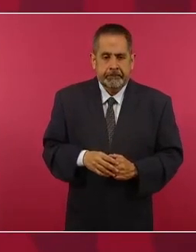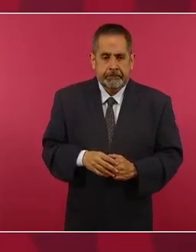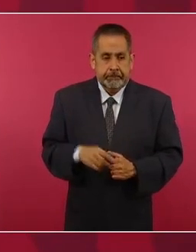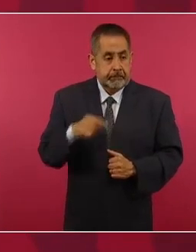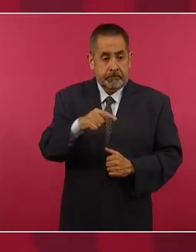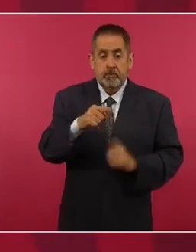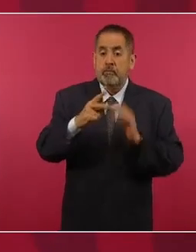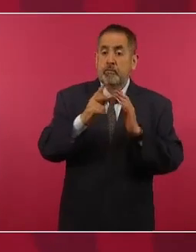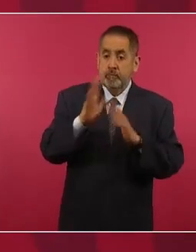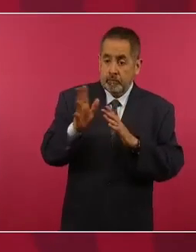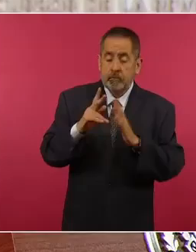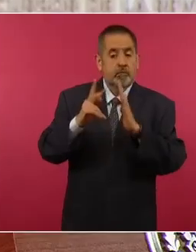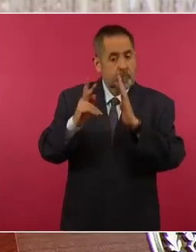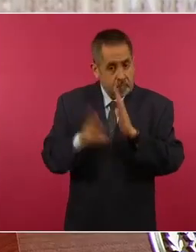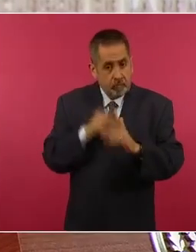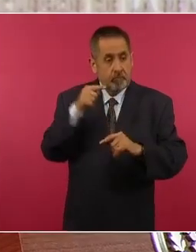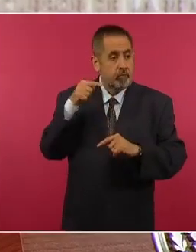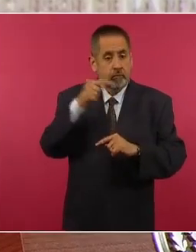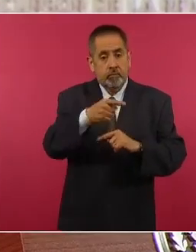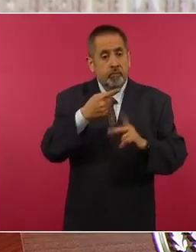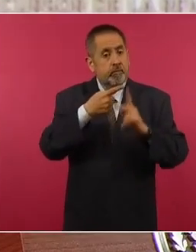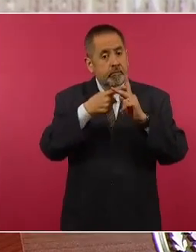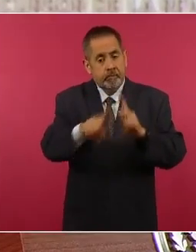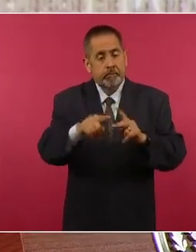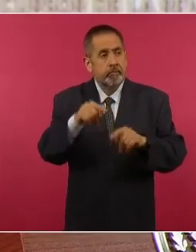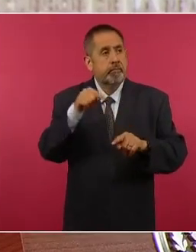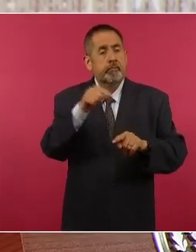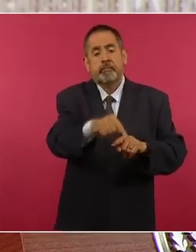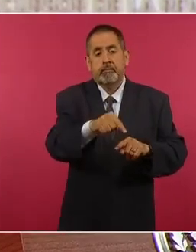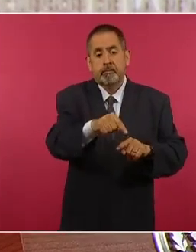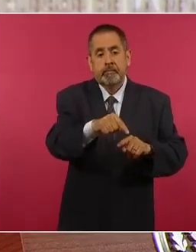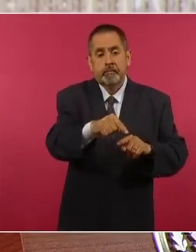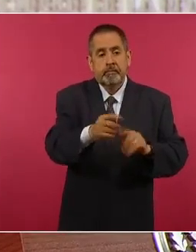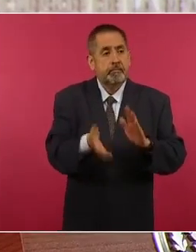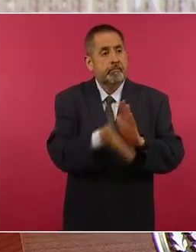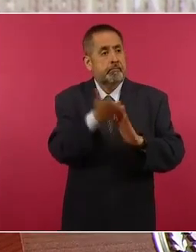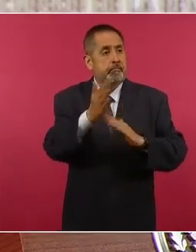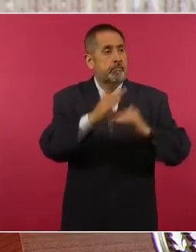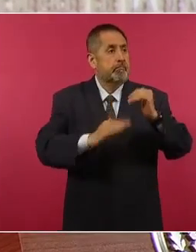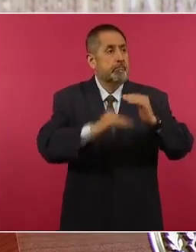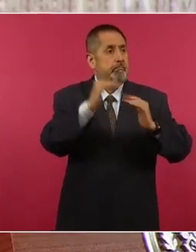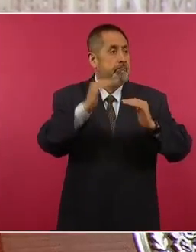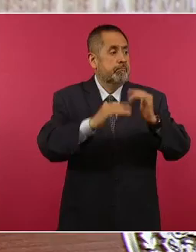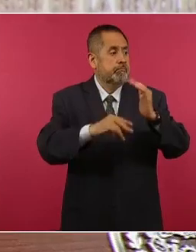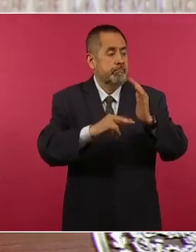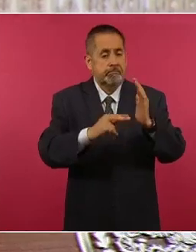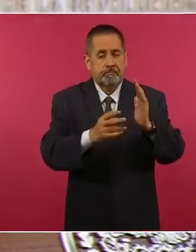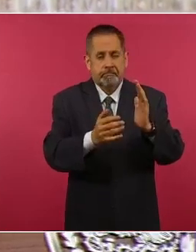están construyendo la planta